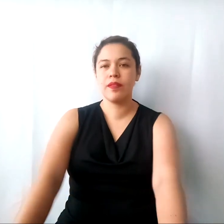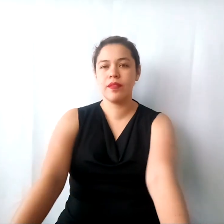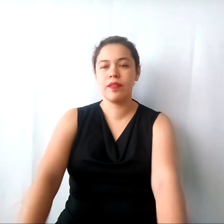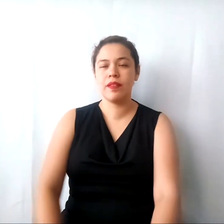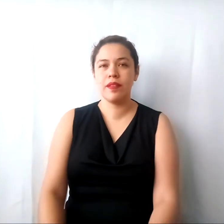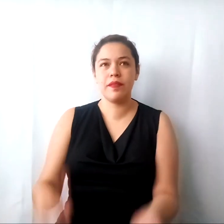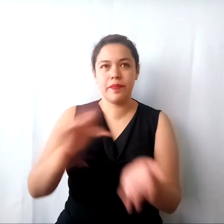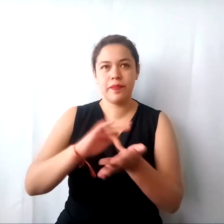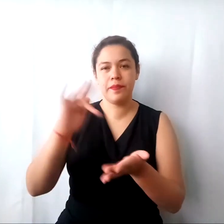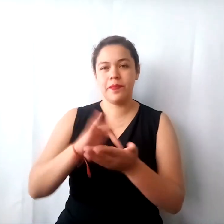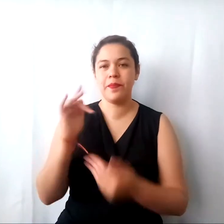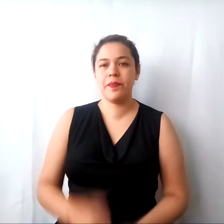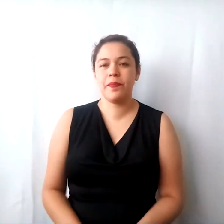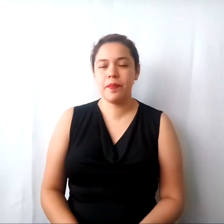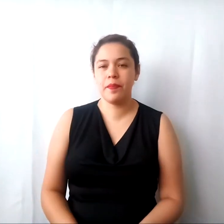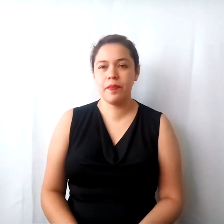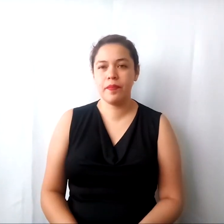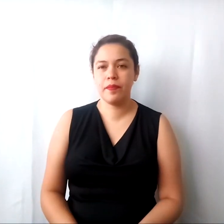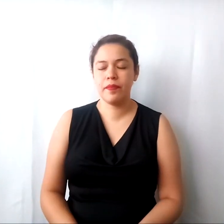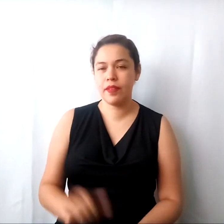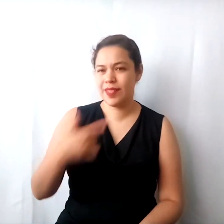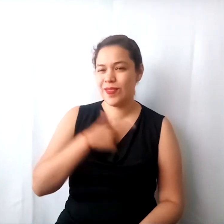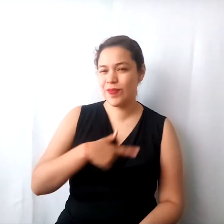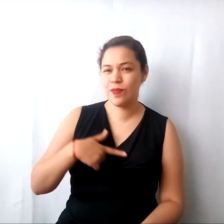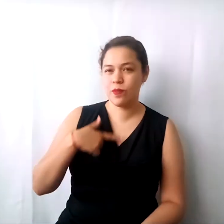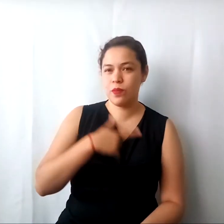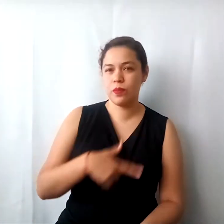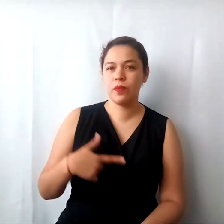Gracias. Sí, con gusto.